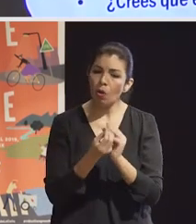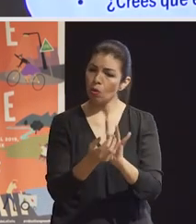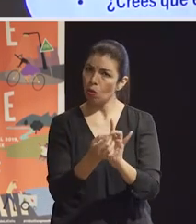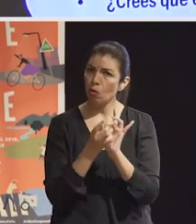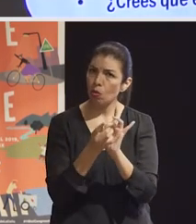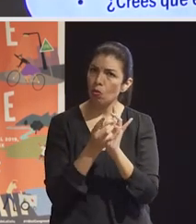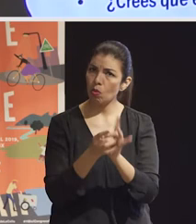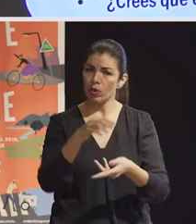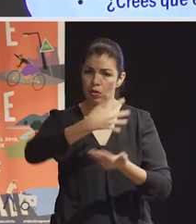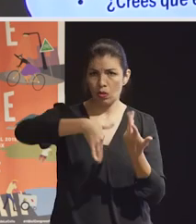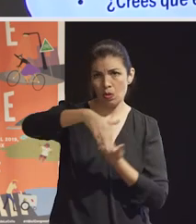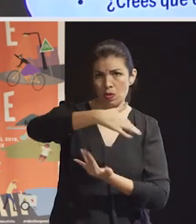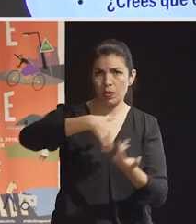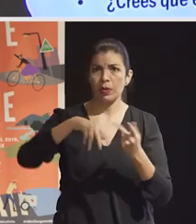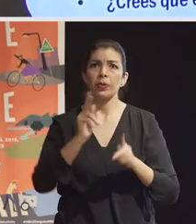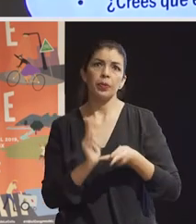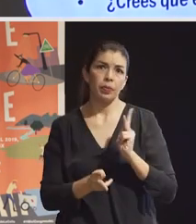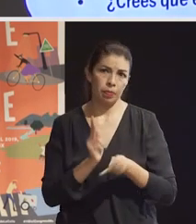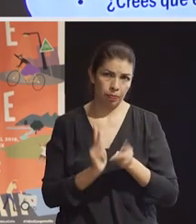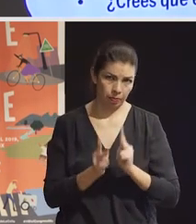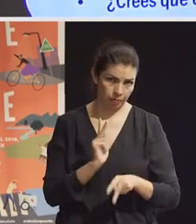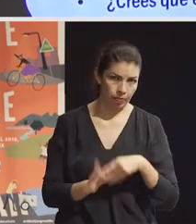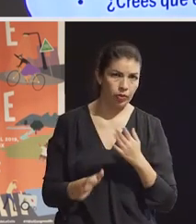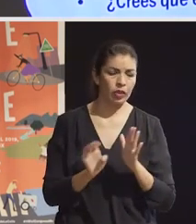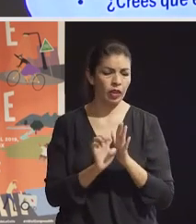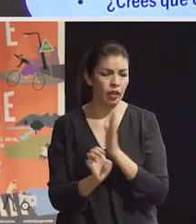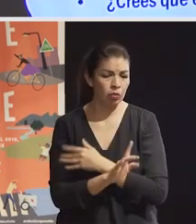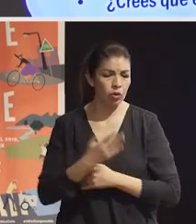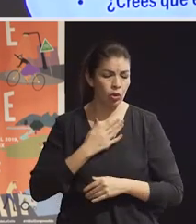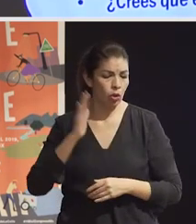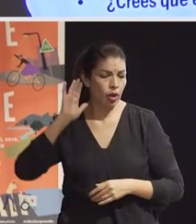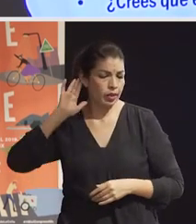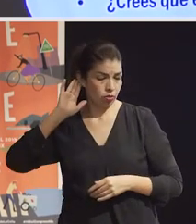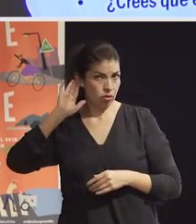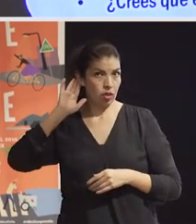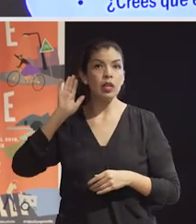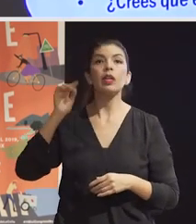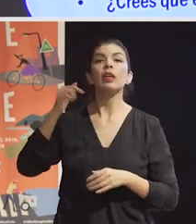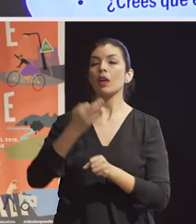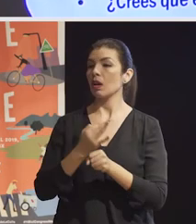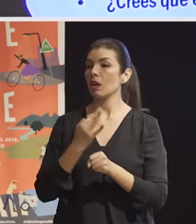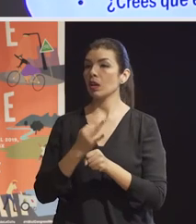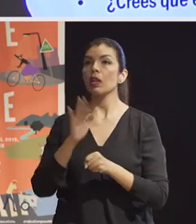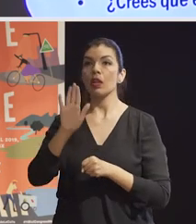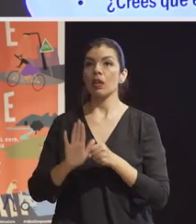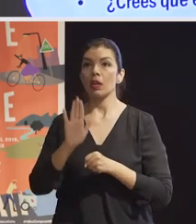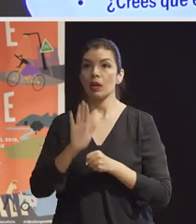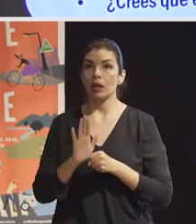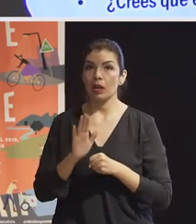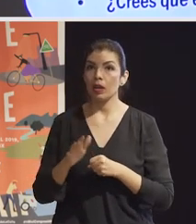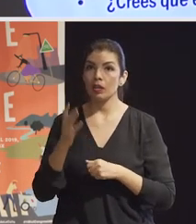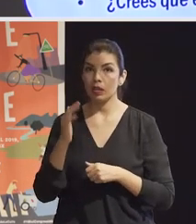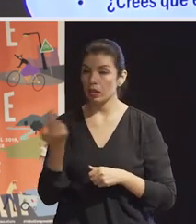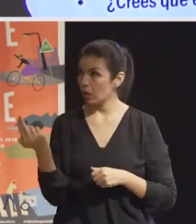hay diferentes formas de definir la comunidad no es una comunidad por qué estás alrededor de unas personas y no es